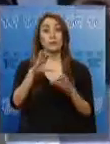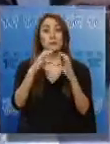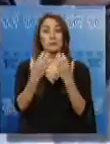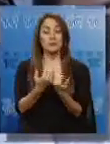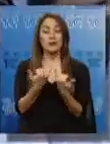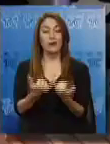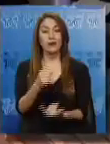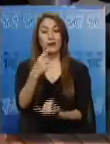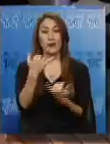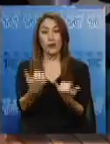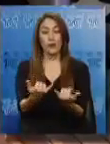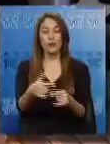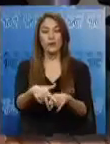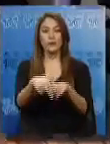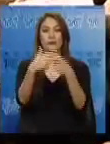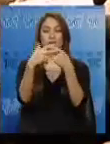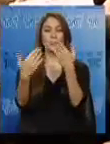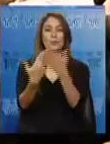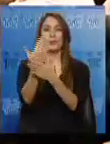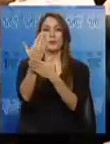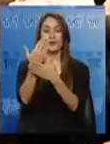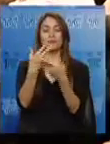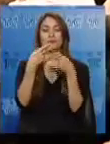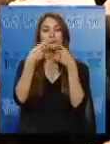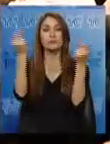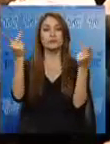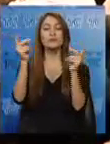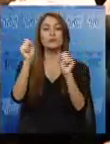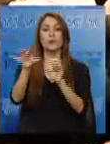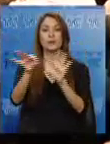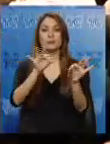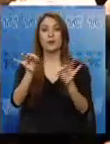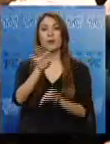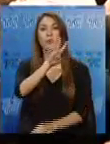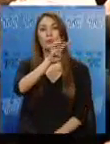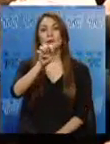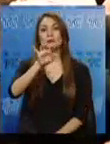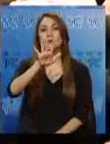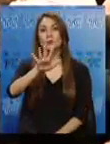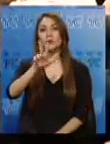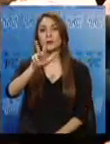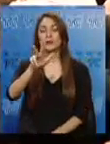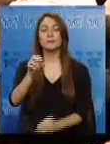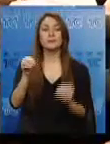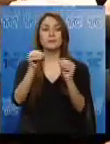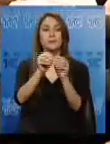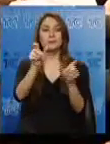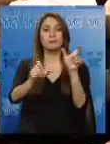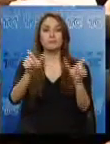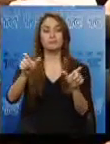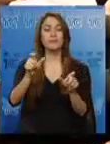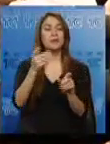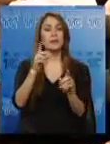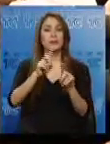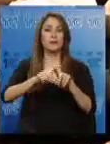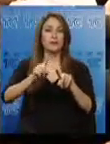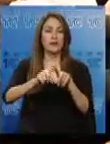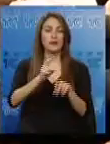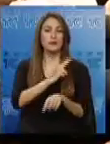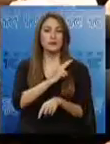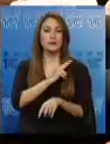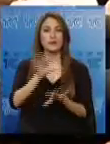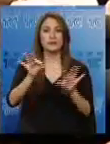anunció que desde hoy se empieza una nueva convocatoria para cubrir 453 nuevas plazas en 11 facultades.